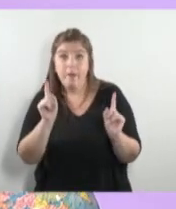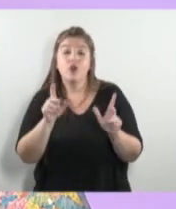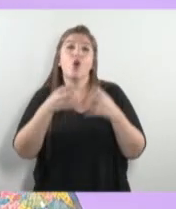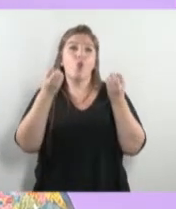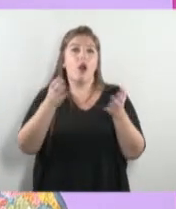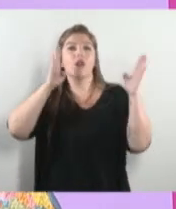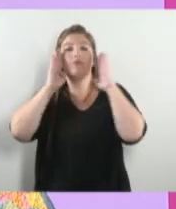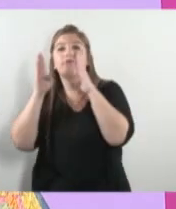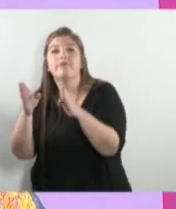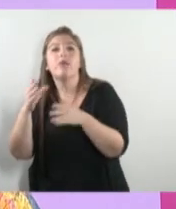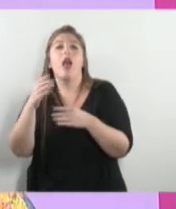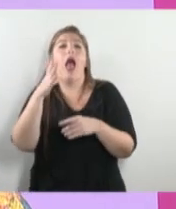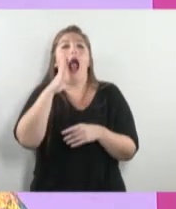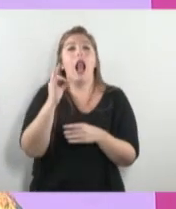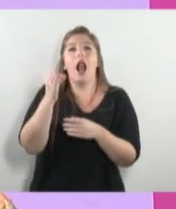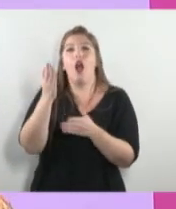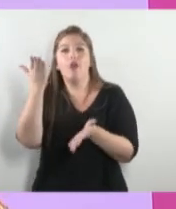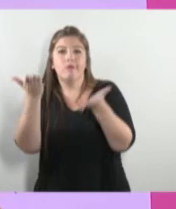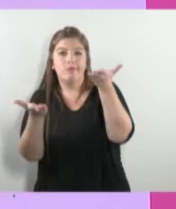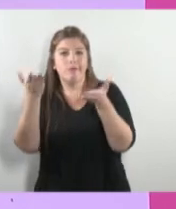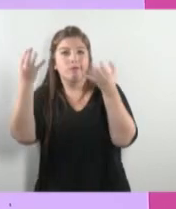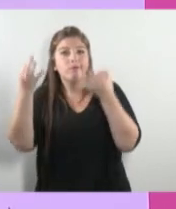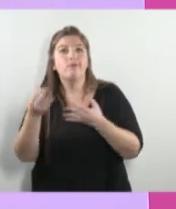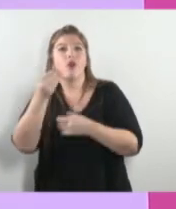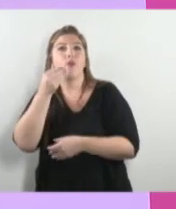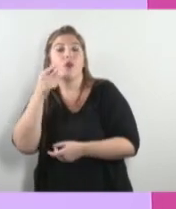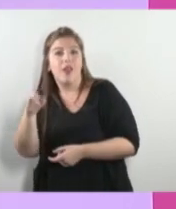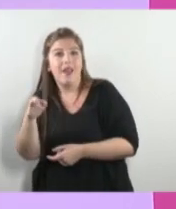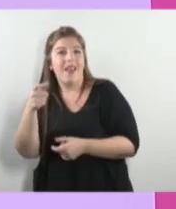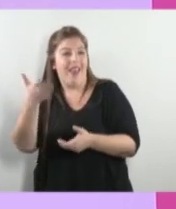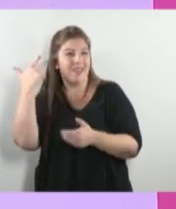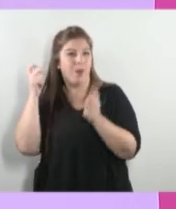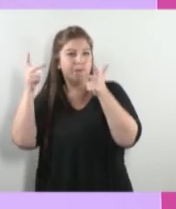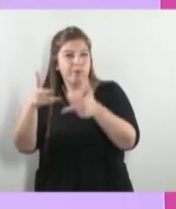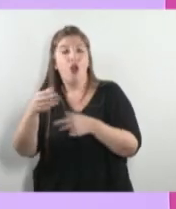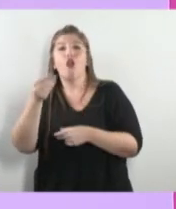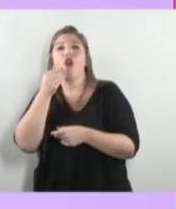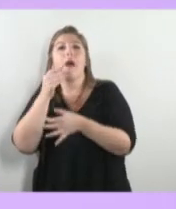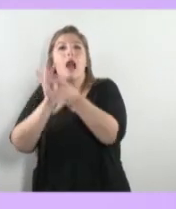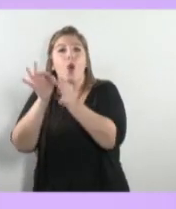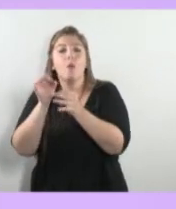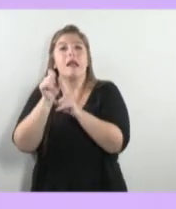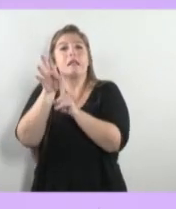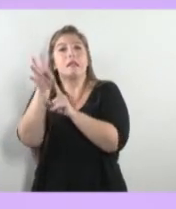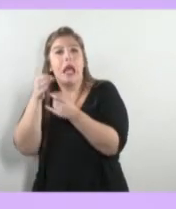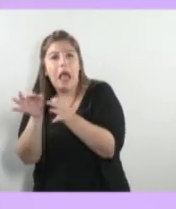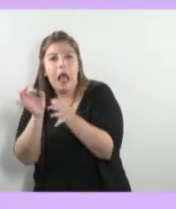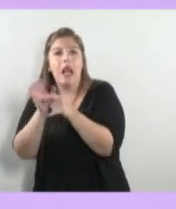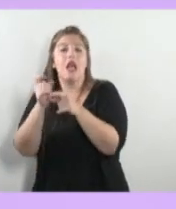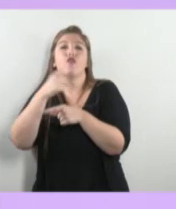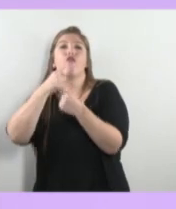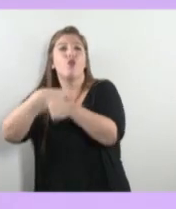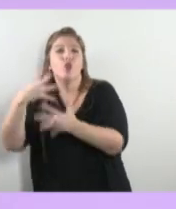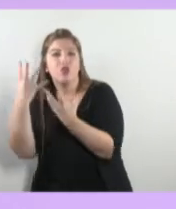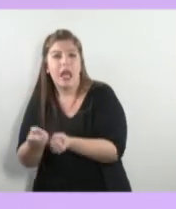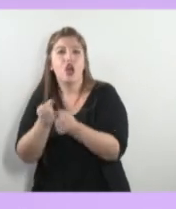apuntar a esto de la complementariedad proteica que mencionábamos hace un rato, de comer legumbres, cereales, frutos secos, semillas a lo